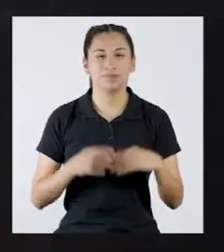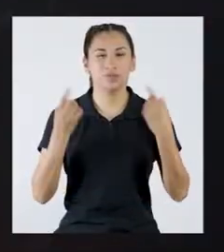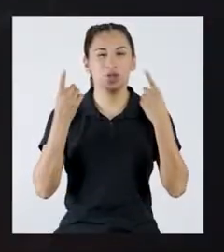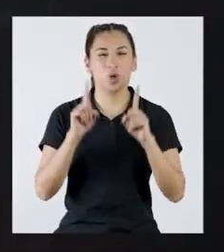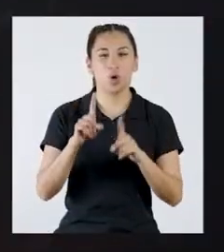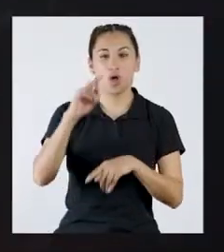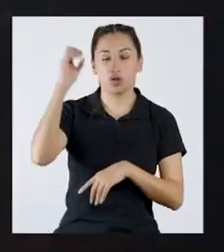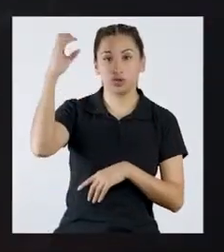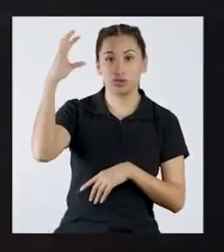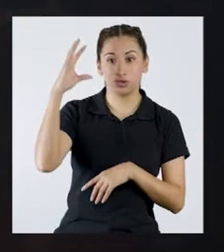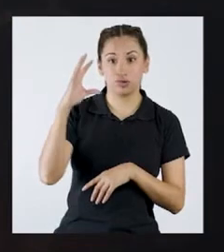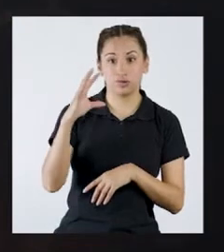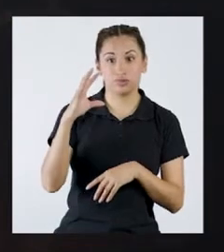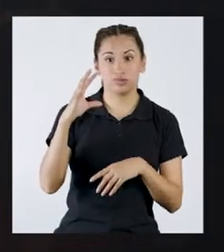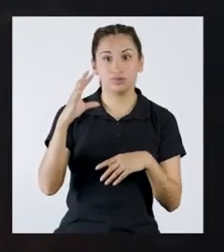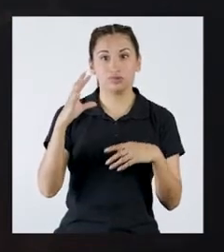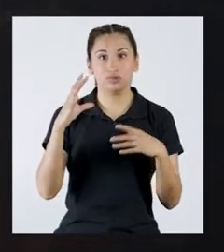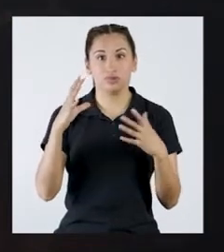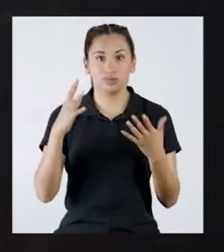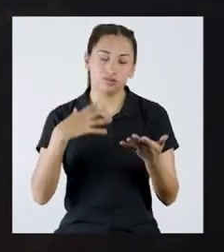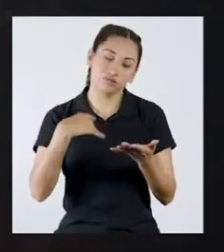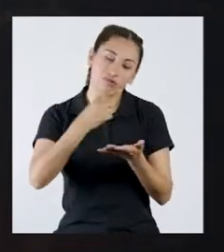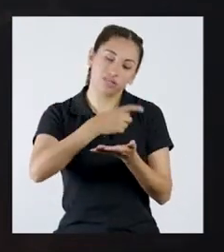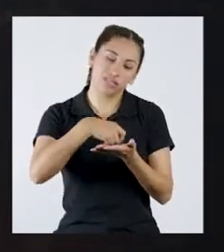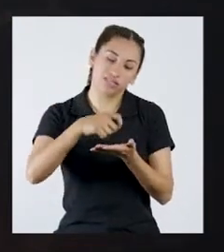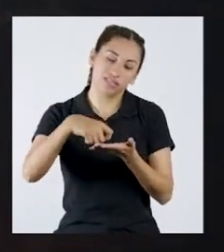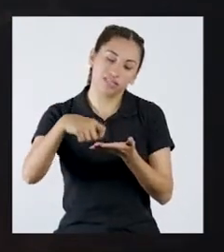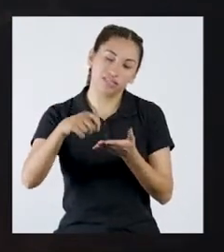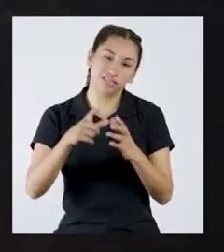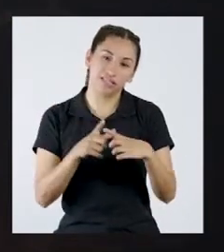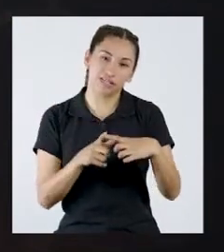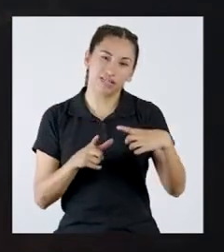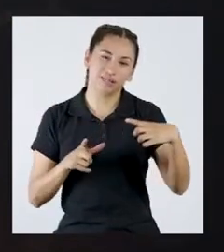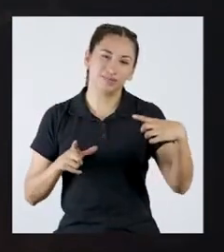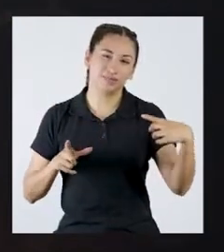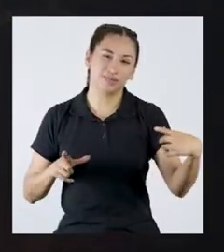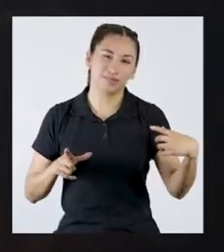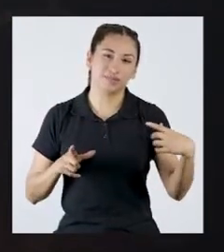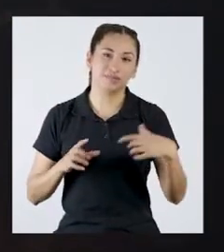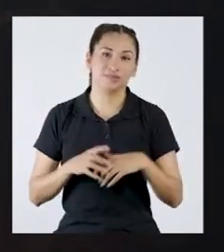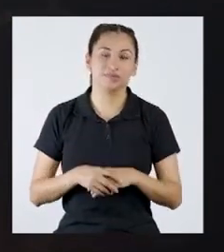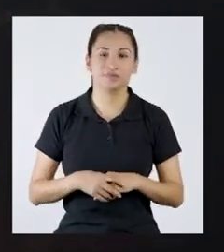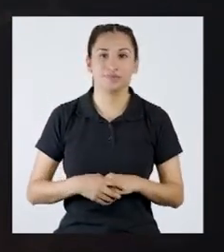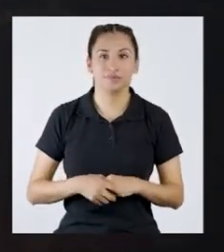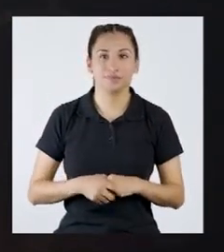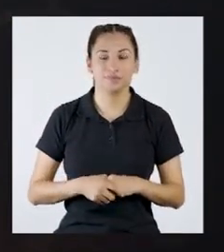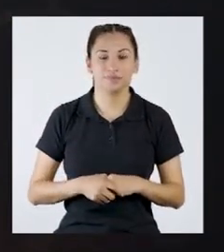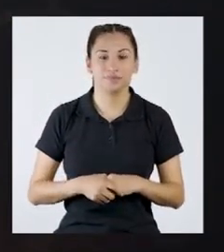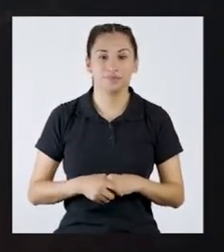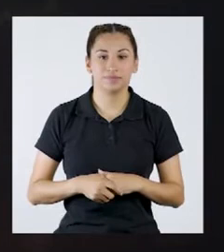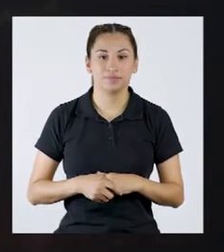Cuando a la luz de un quinqué escribo mi página cotidiana,